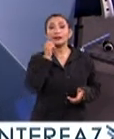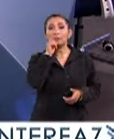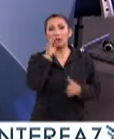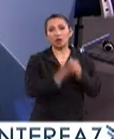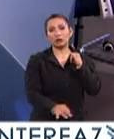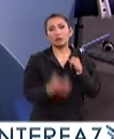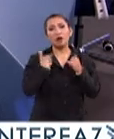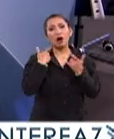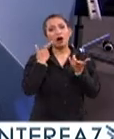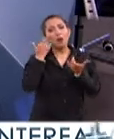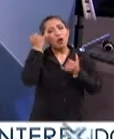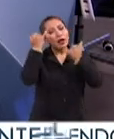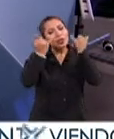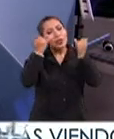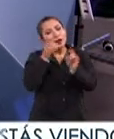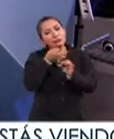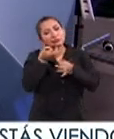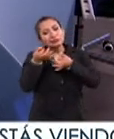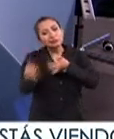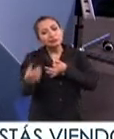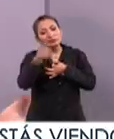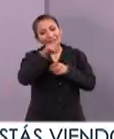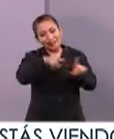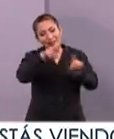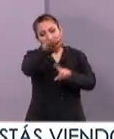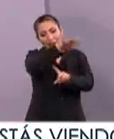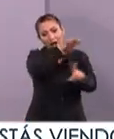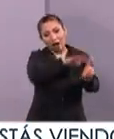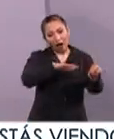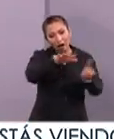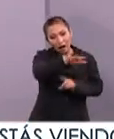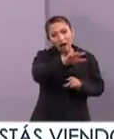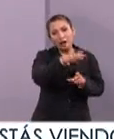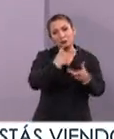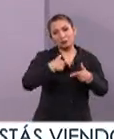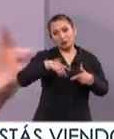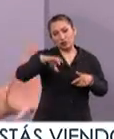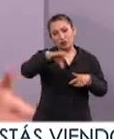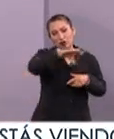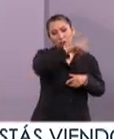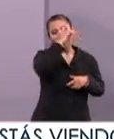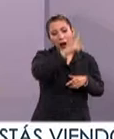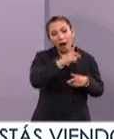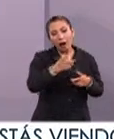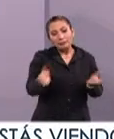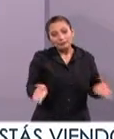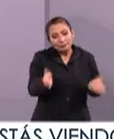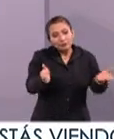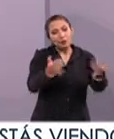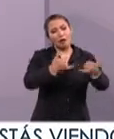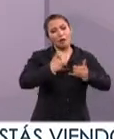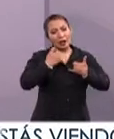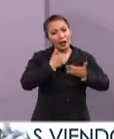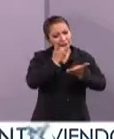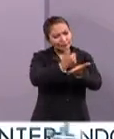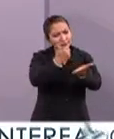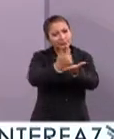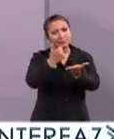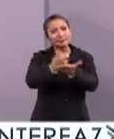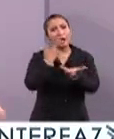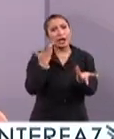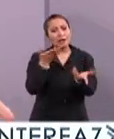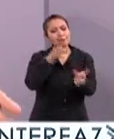Finalmente, pues que se generen iniciativas por parte de los diferentes sectores de la sociedad para impulsar a estos jóvenes y de alguna